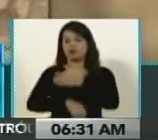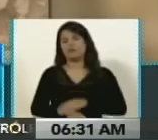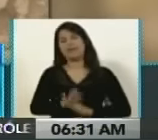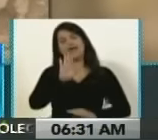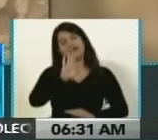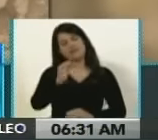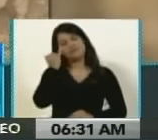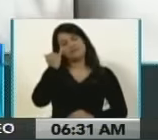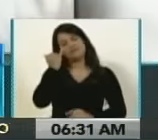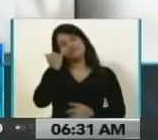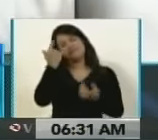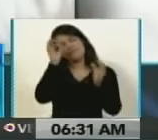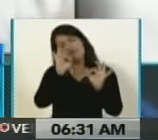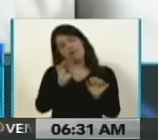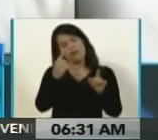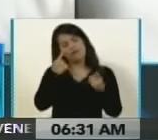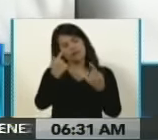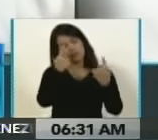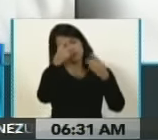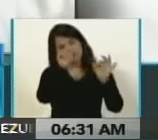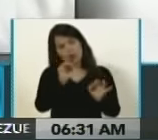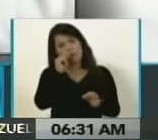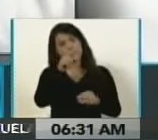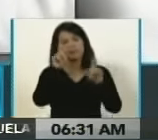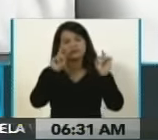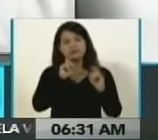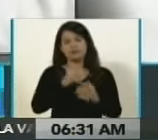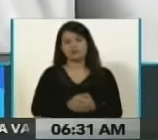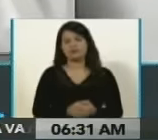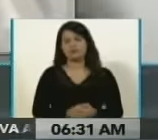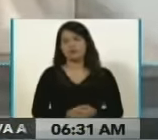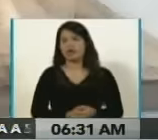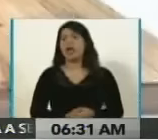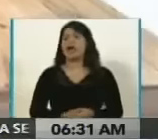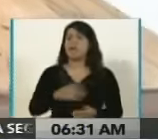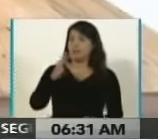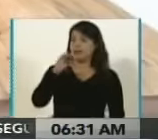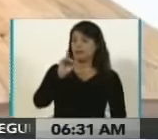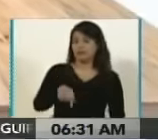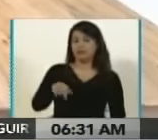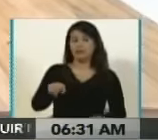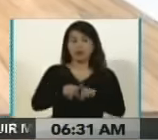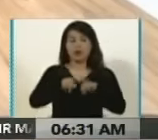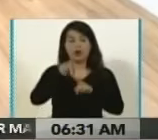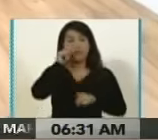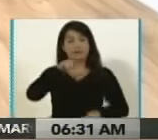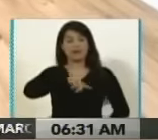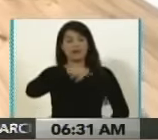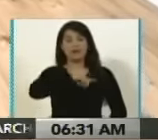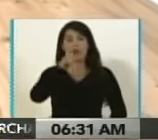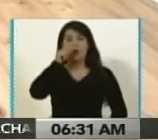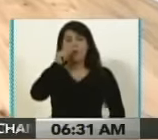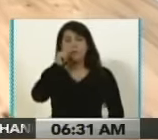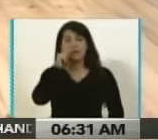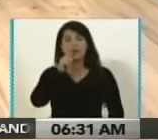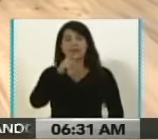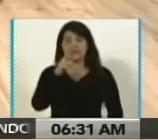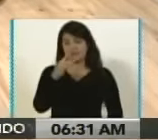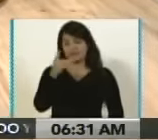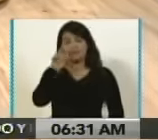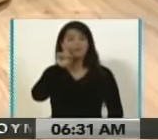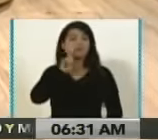de Fabricio Ojeda. Evidentemente la lucha por ese 23 de enero, el derrocamiento de Pérez Jiménez, Fabricio Ojeda fue artífice,